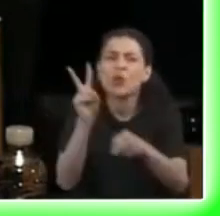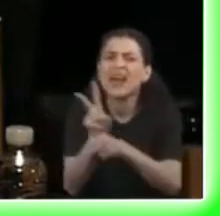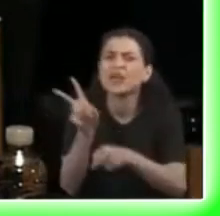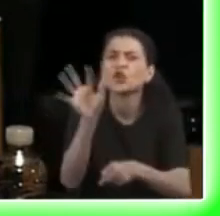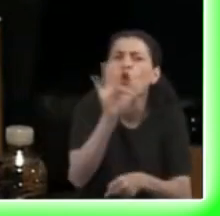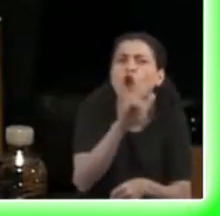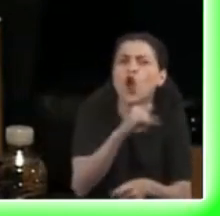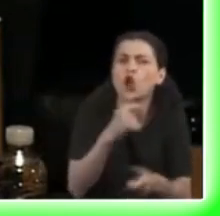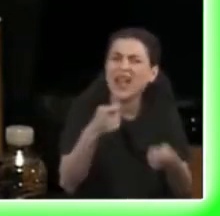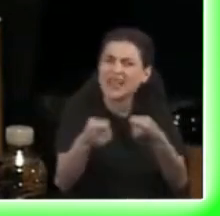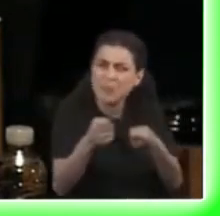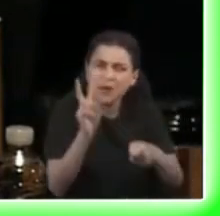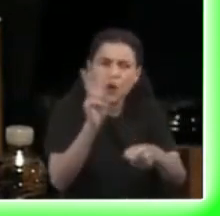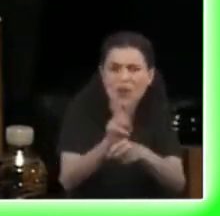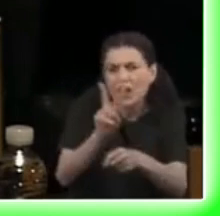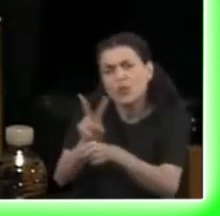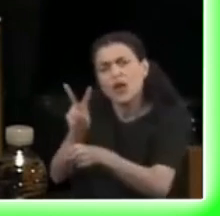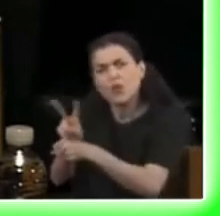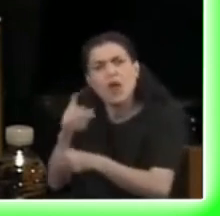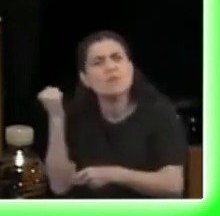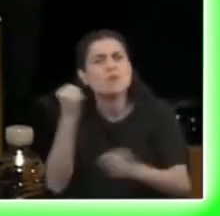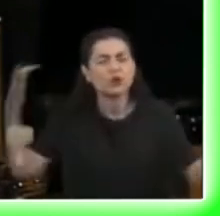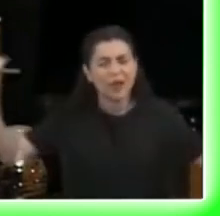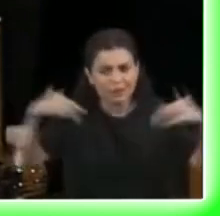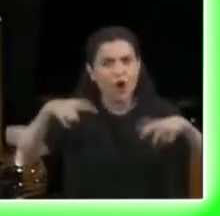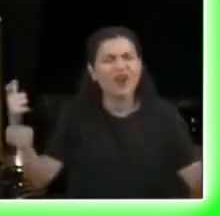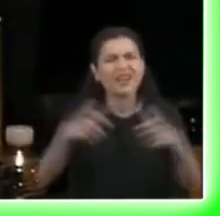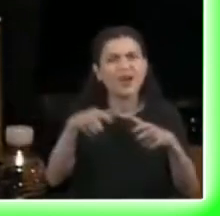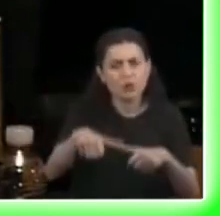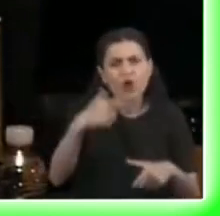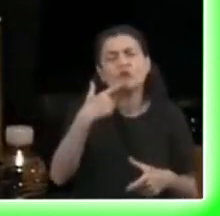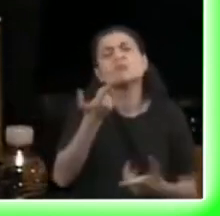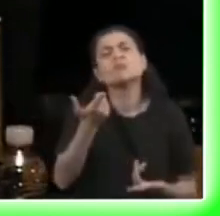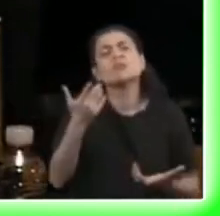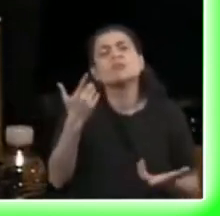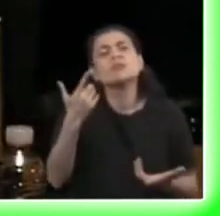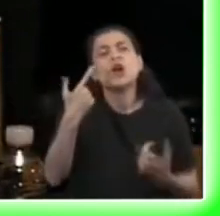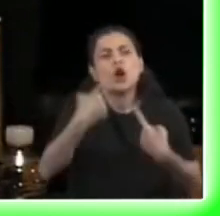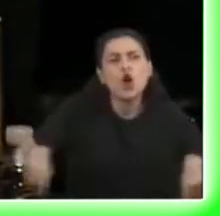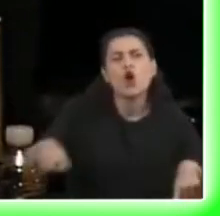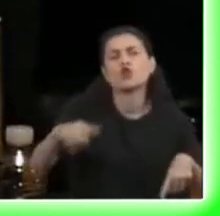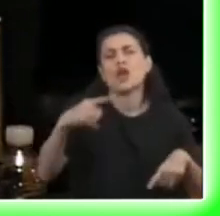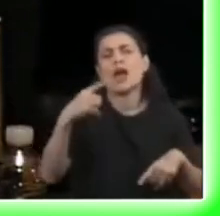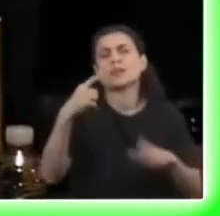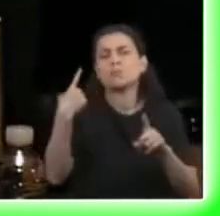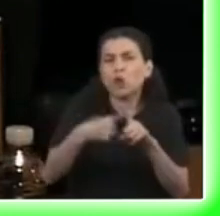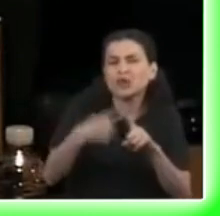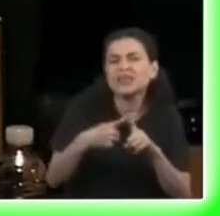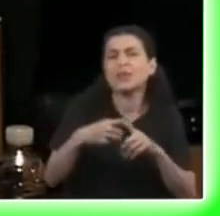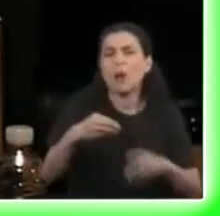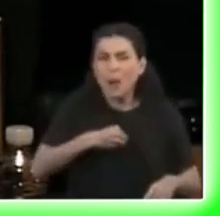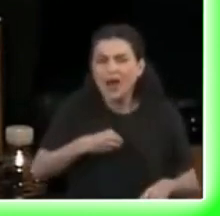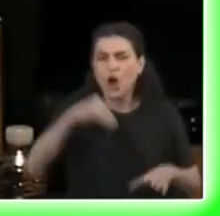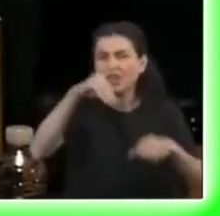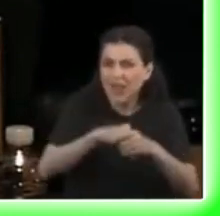hoy, porque los valores y libertades básicas que hicieron de Occidente la hazaña civilizatoria más importante de la historia de la